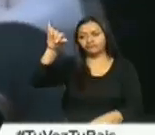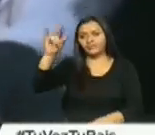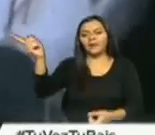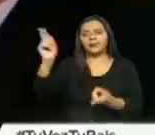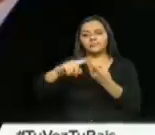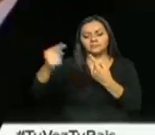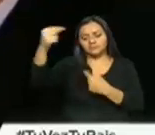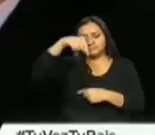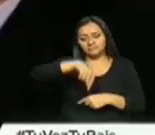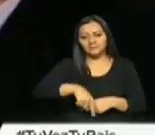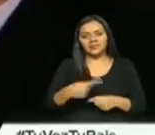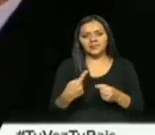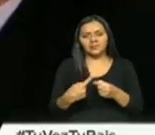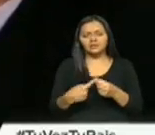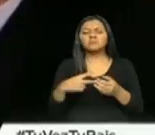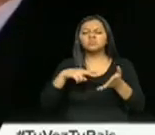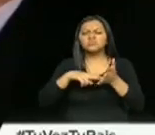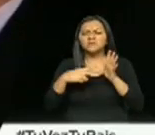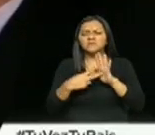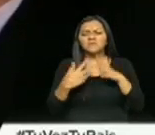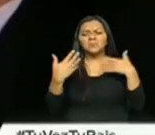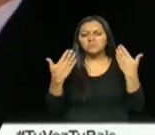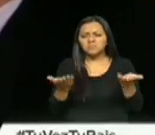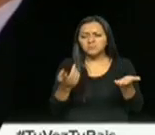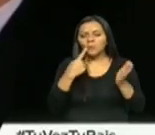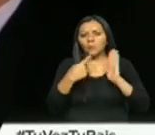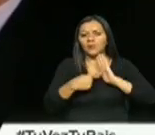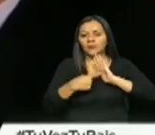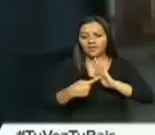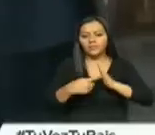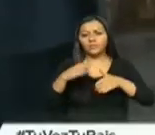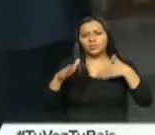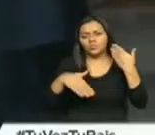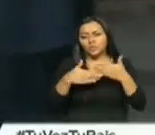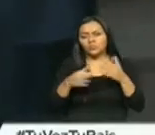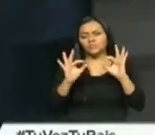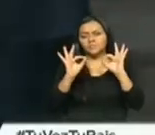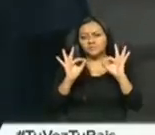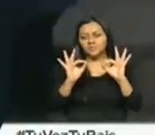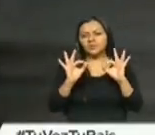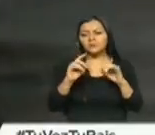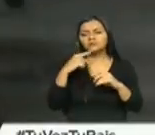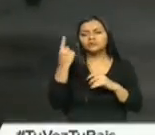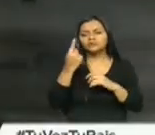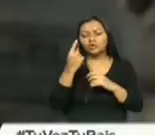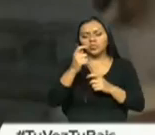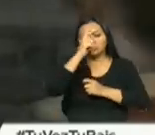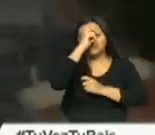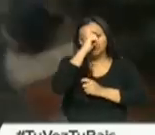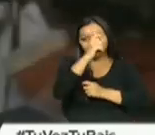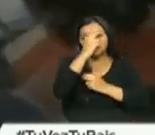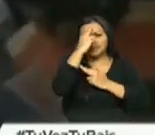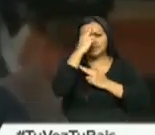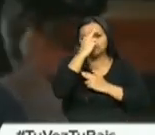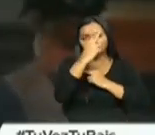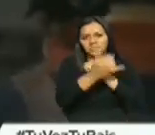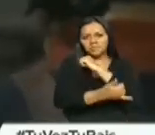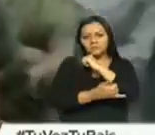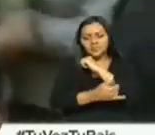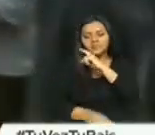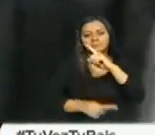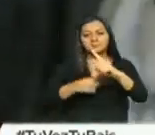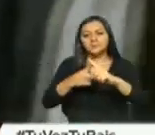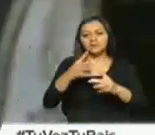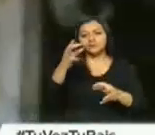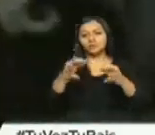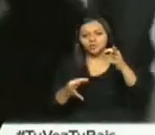hasta su traslado. Eso puede decir que es un ejemplo para nosotros, no solamente de civismo, sino también de justicia,